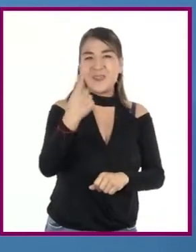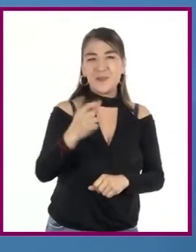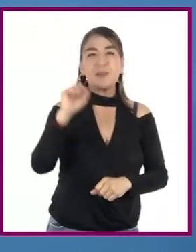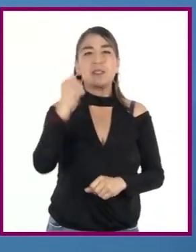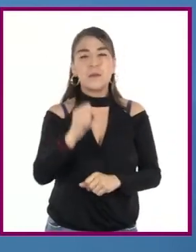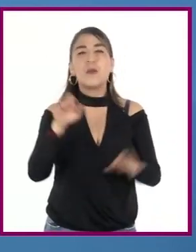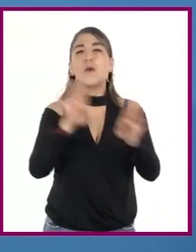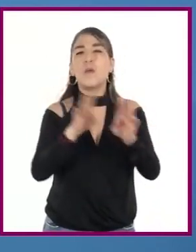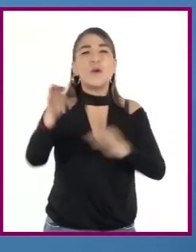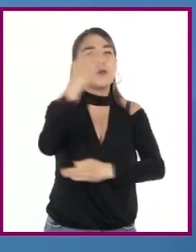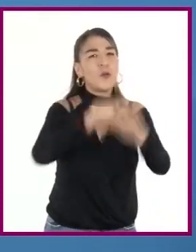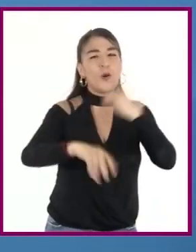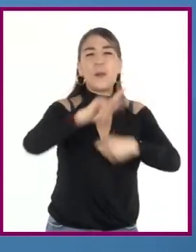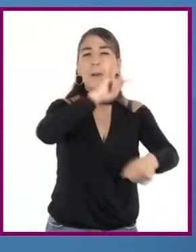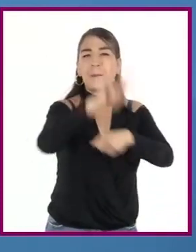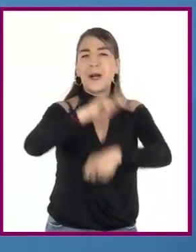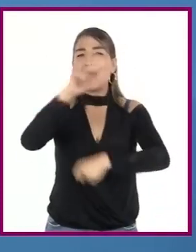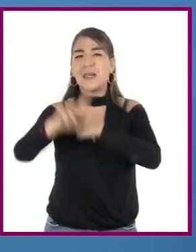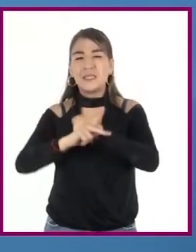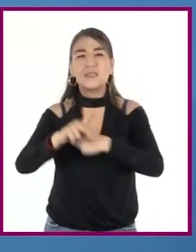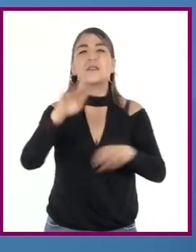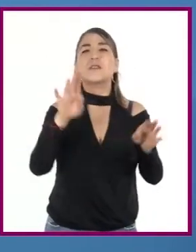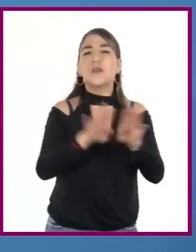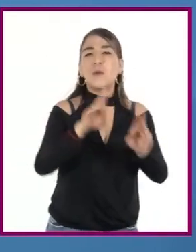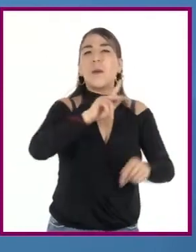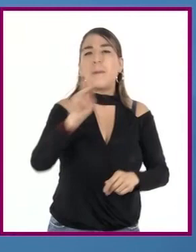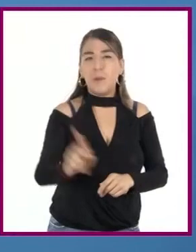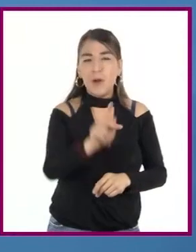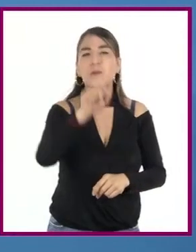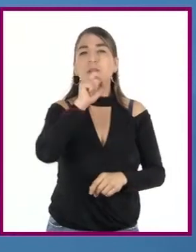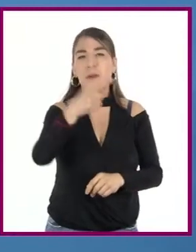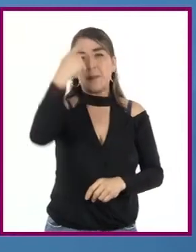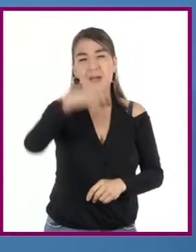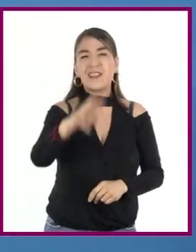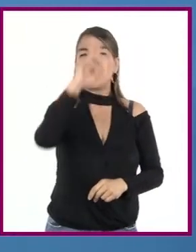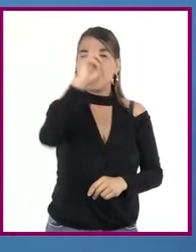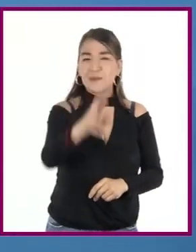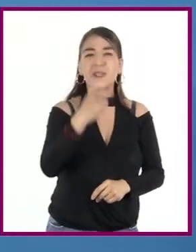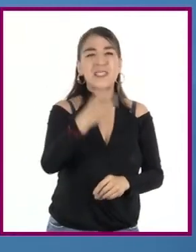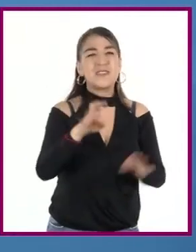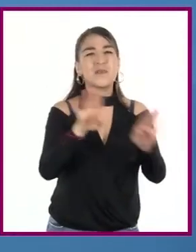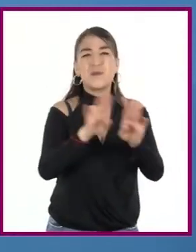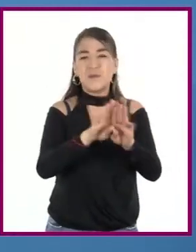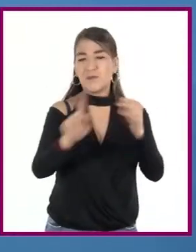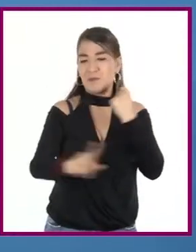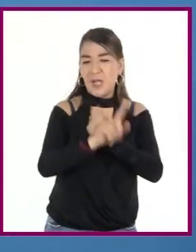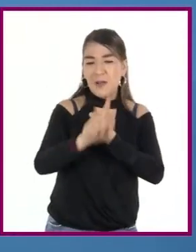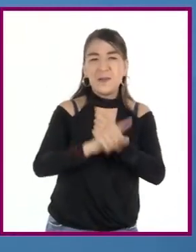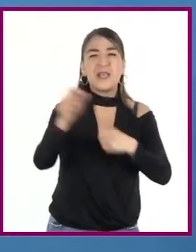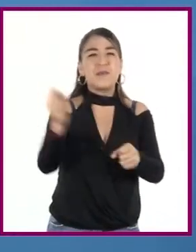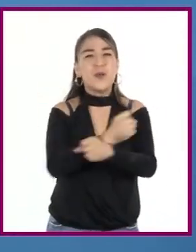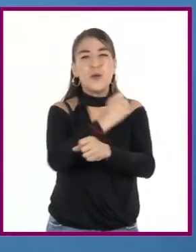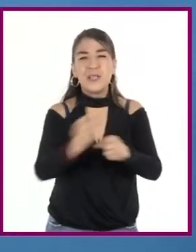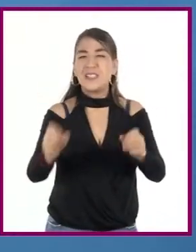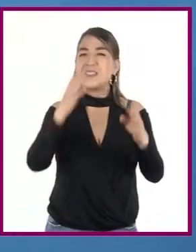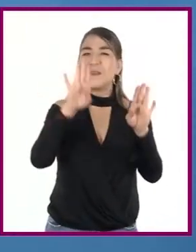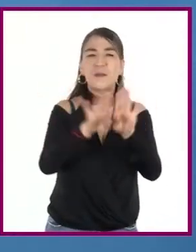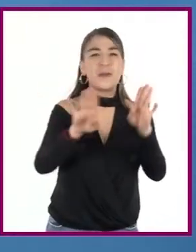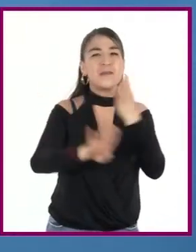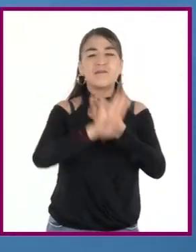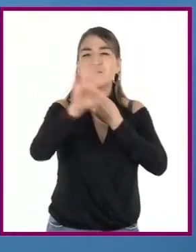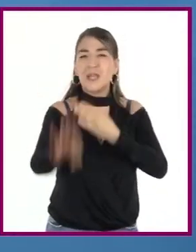todas las naciones y a todos los pueblos a respetar el cese de las hostilidades, a conmemorar esta